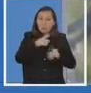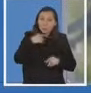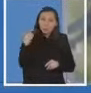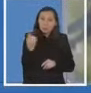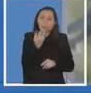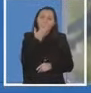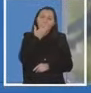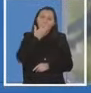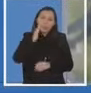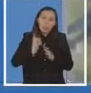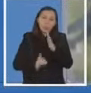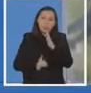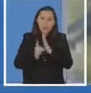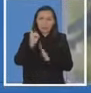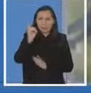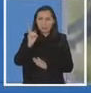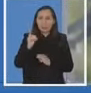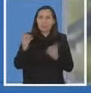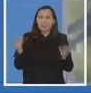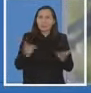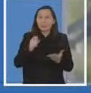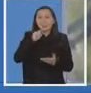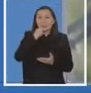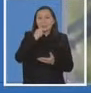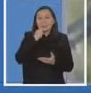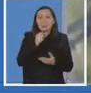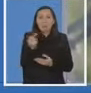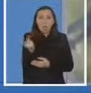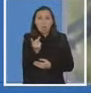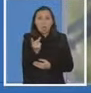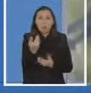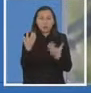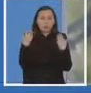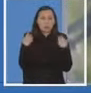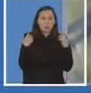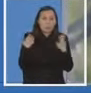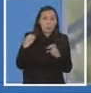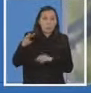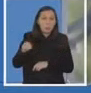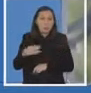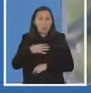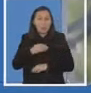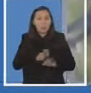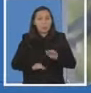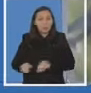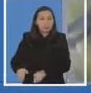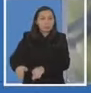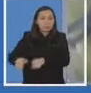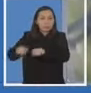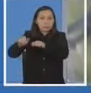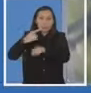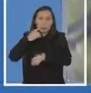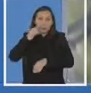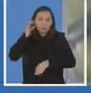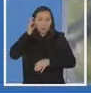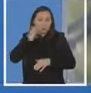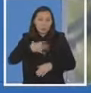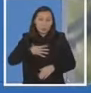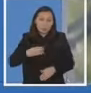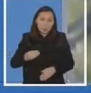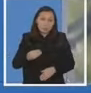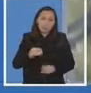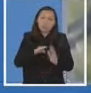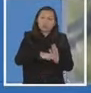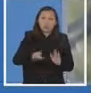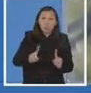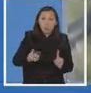permitirnos un mejor desarrollo en lo que tiene que ver con la corresponsabilidad, el cuidado y la crianza de nuestros hijos e hijas, o de los